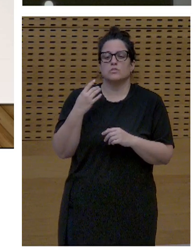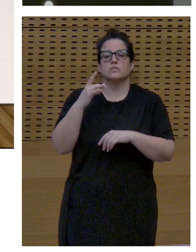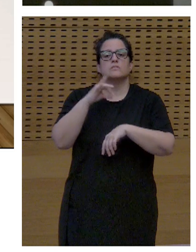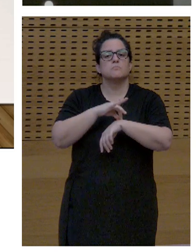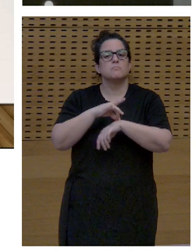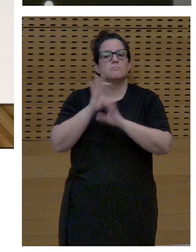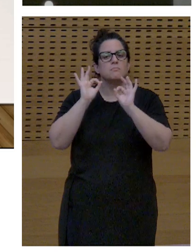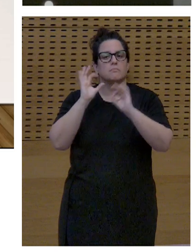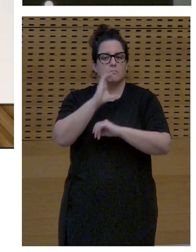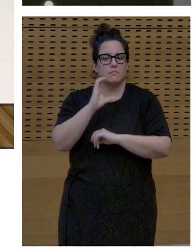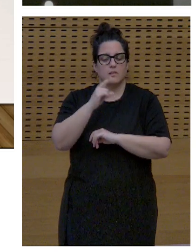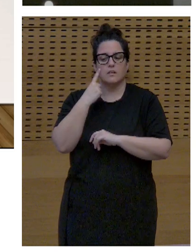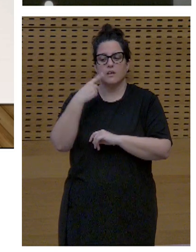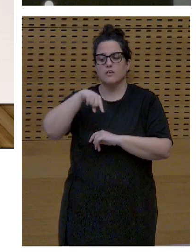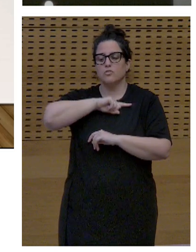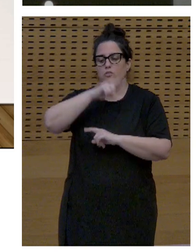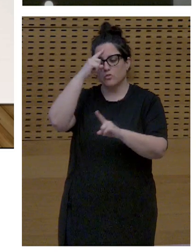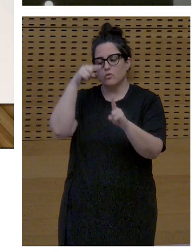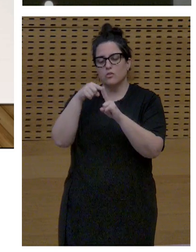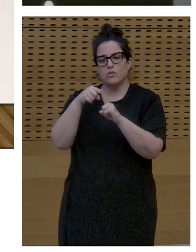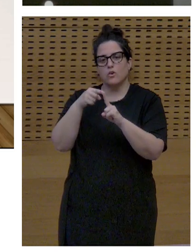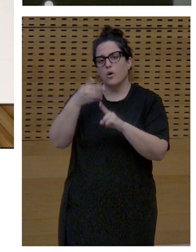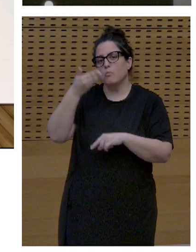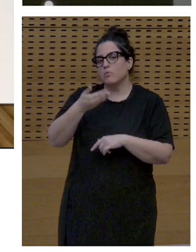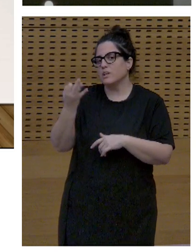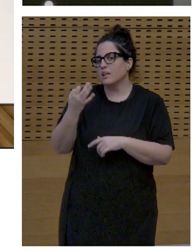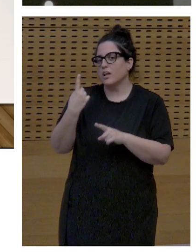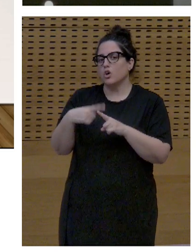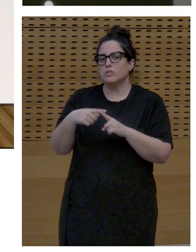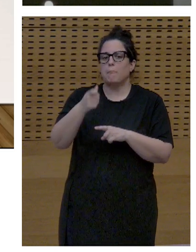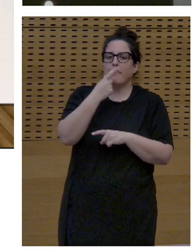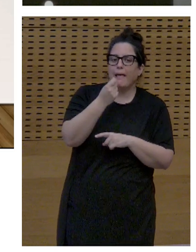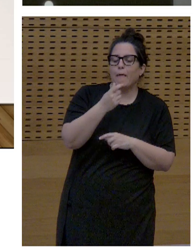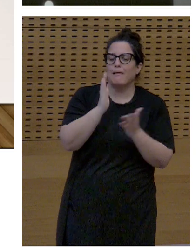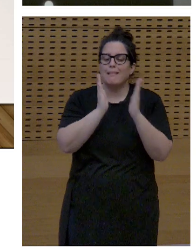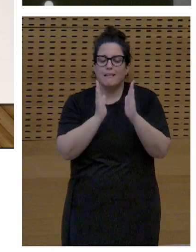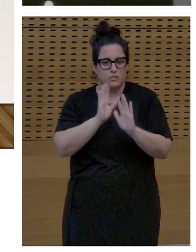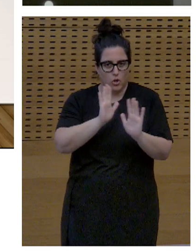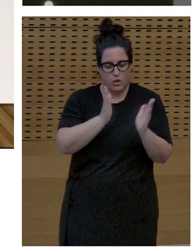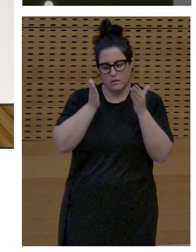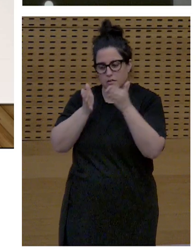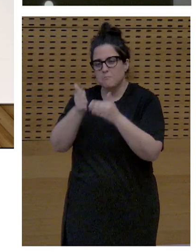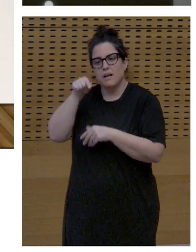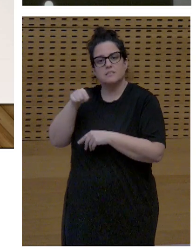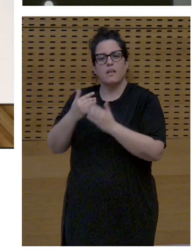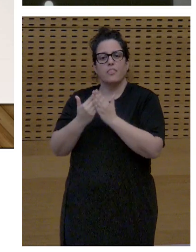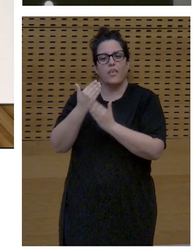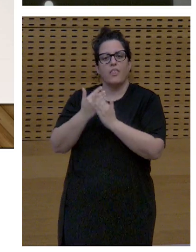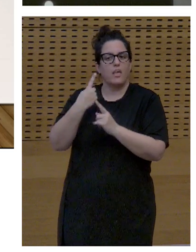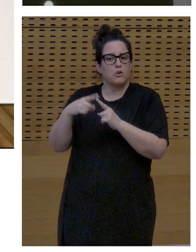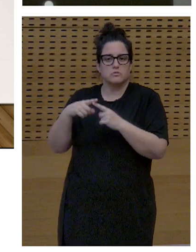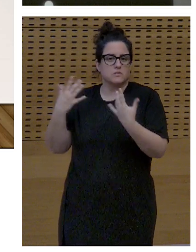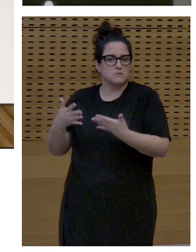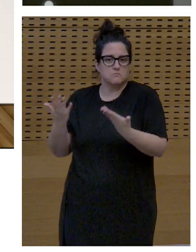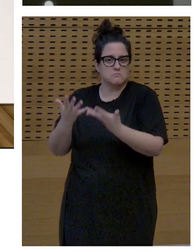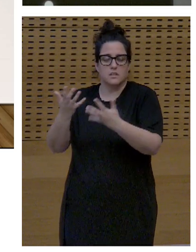no tanto de tratamiento con medicamentos, a aspectos del día a día y realmente cada vez más, no solo en neurología, sino pues